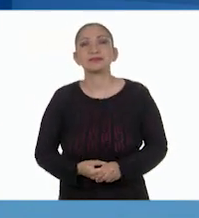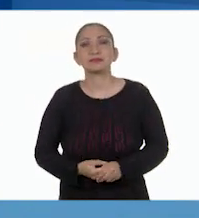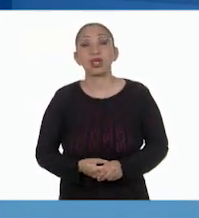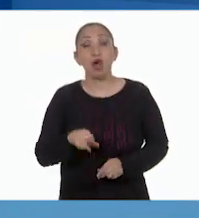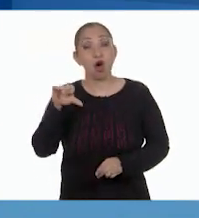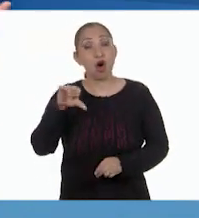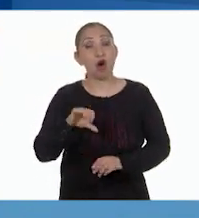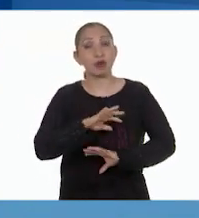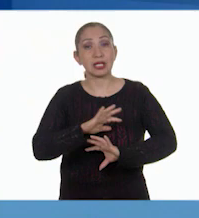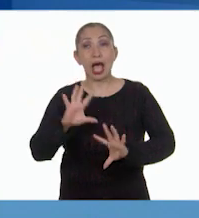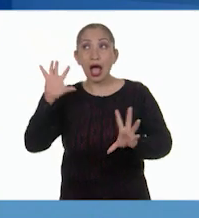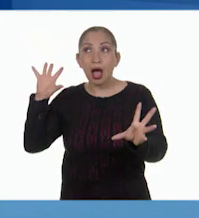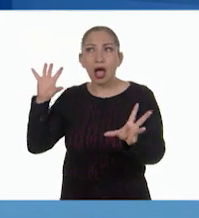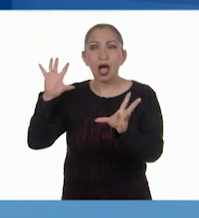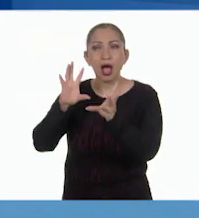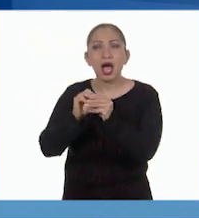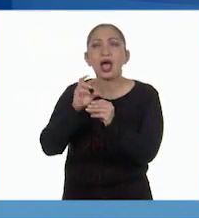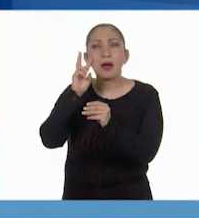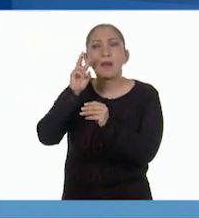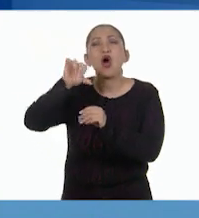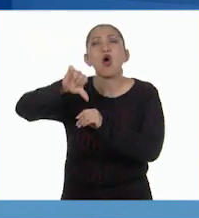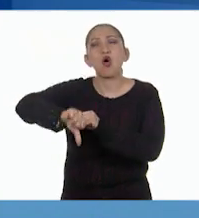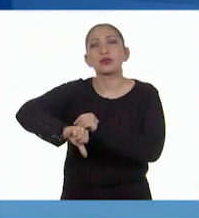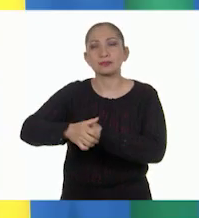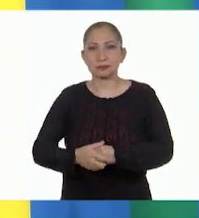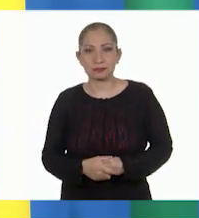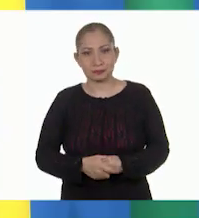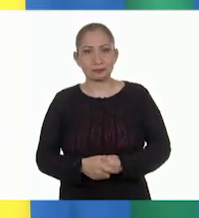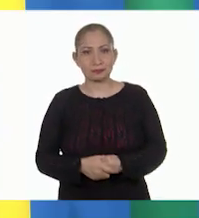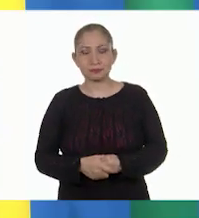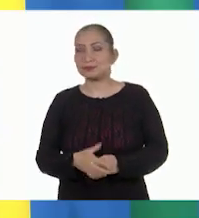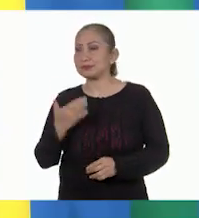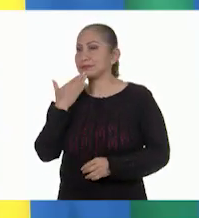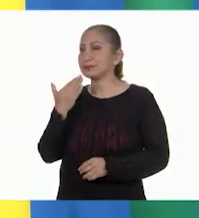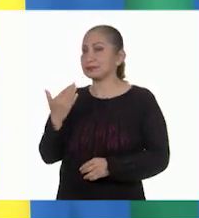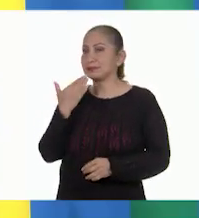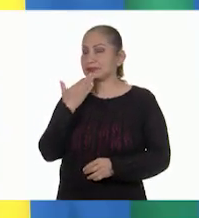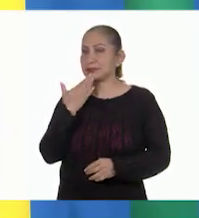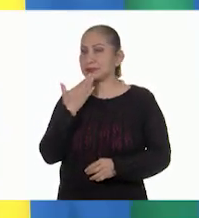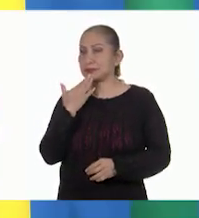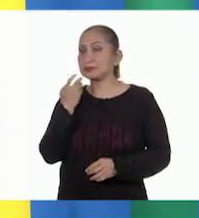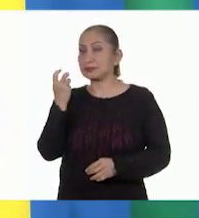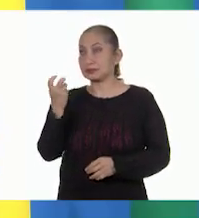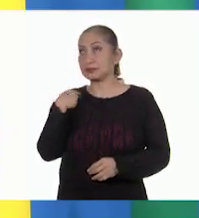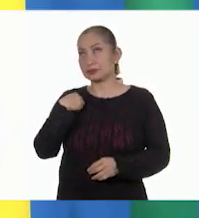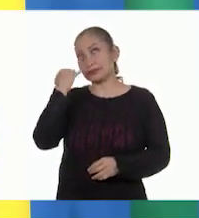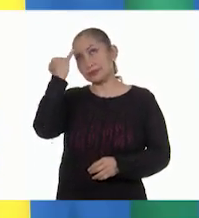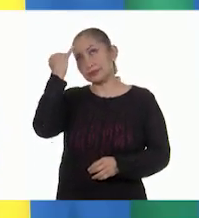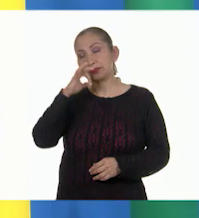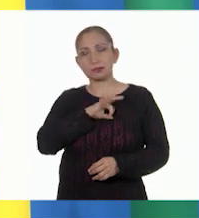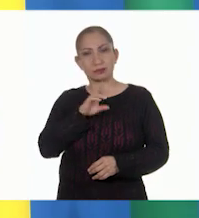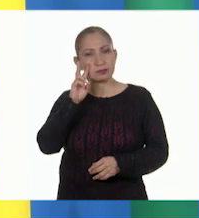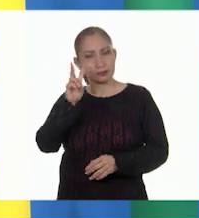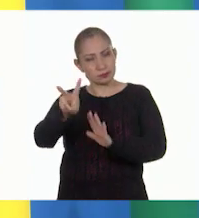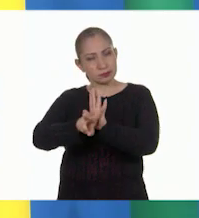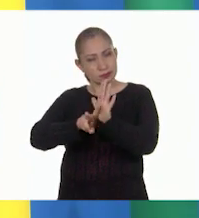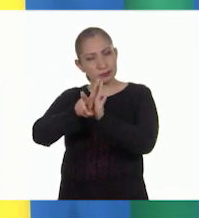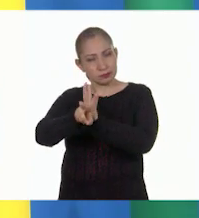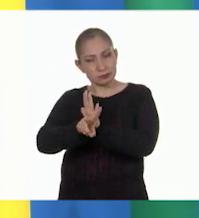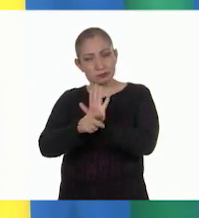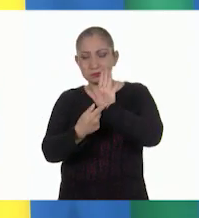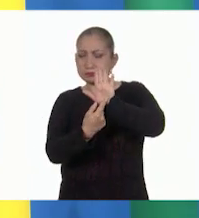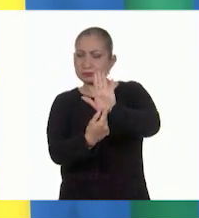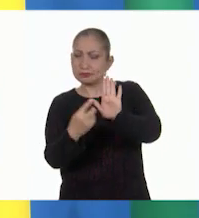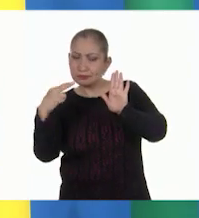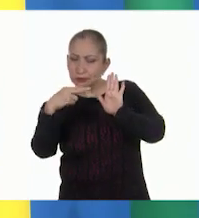Por ahora, recapitulemos lo que hemos visto hasta aquí. Muy bien. Y para eso se me ocurre que podemos ver un video que nos